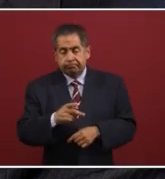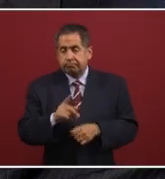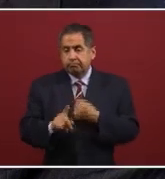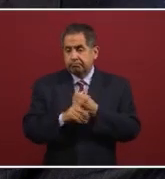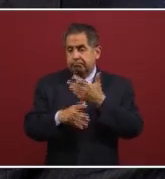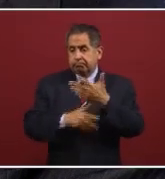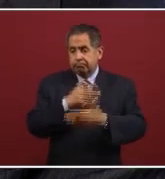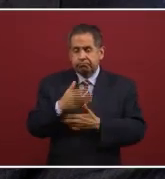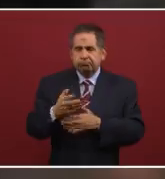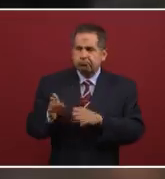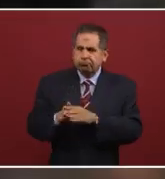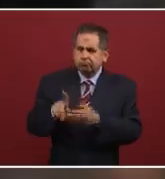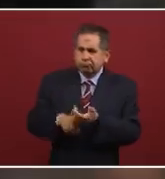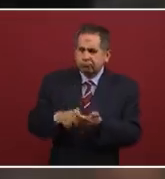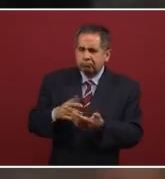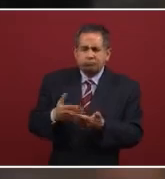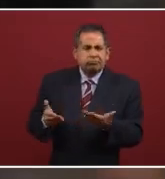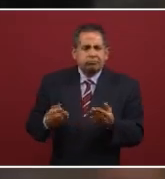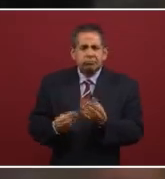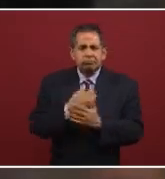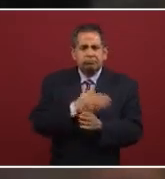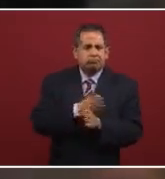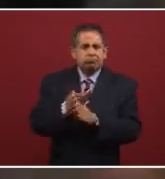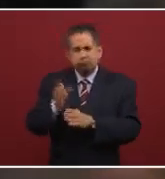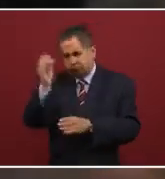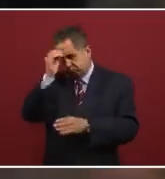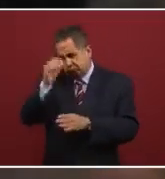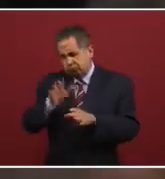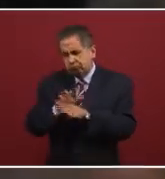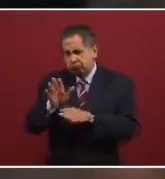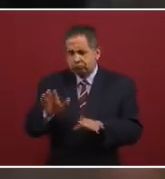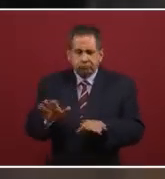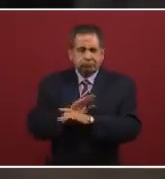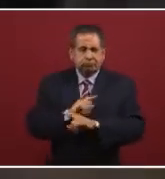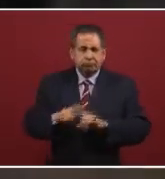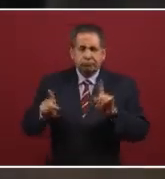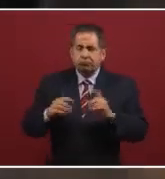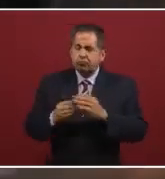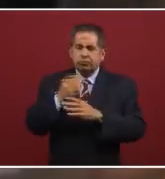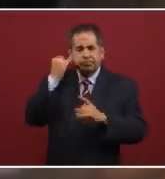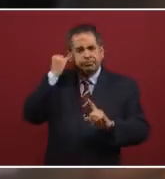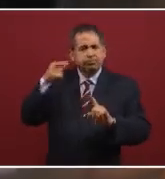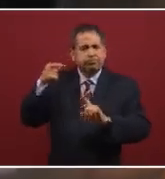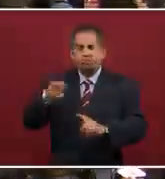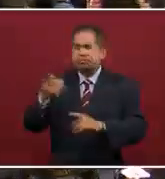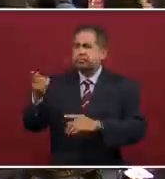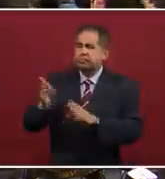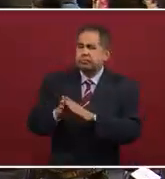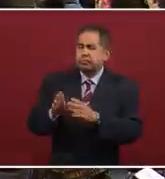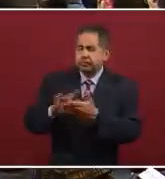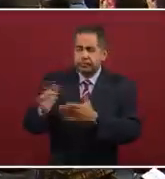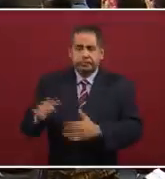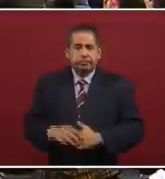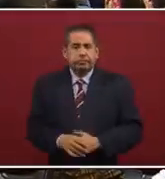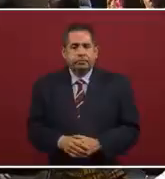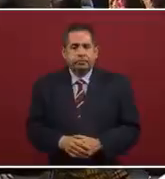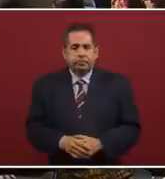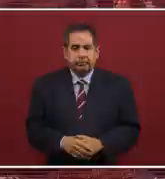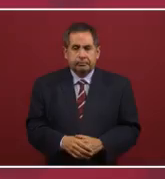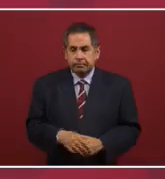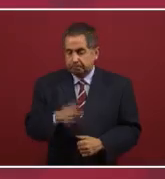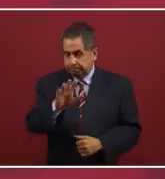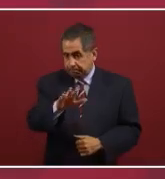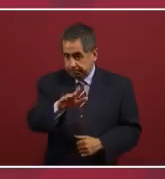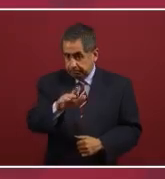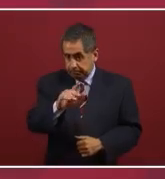violencia. ¿Cuál sería ahora este cambio de opinión y cuál sería entonces el nuevo enfoque con su gobierno? Gracias. Mire, yo no me acuerdo que